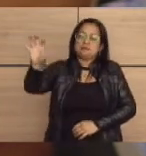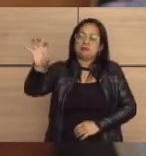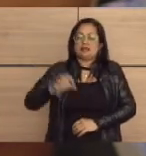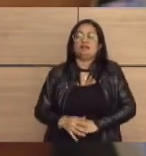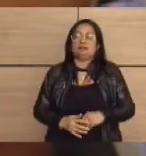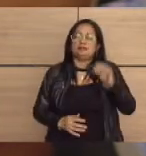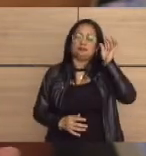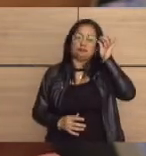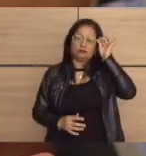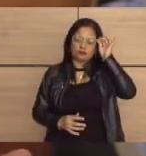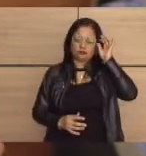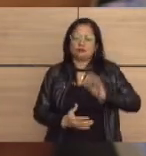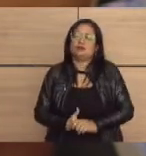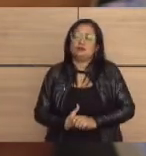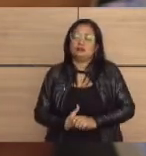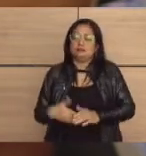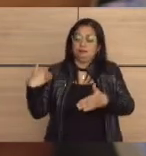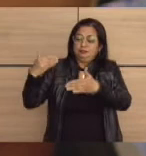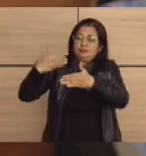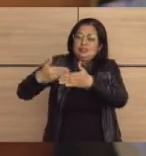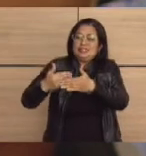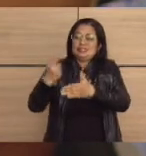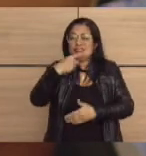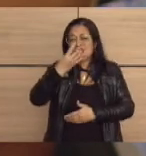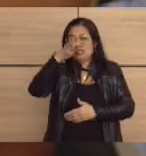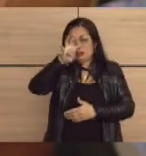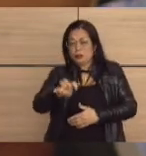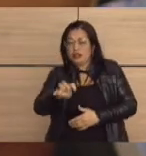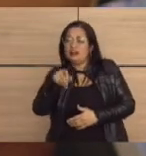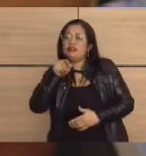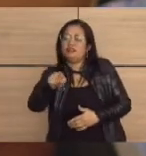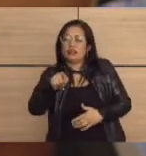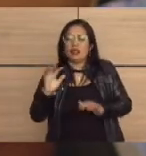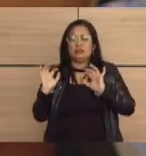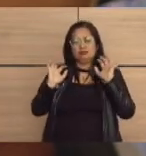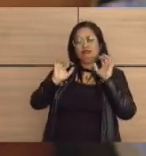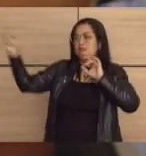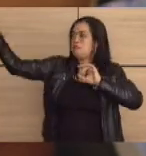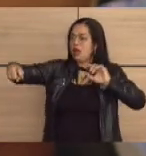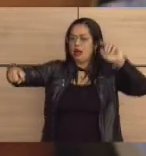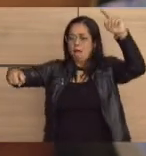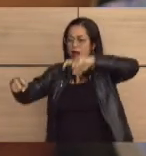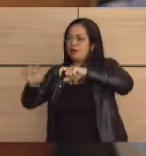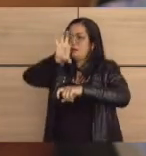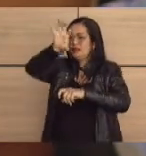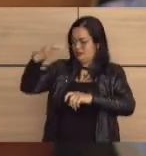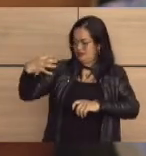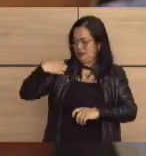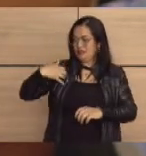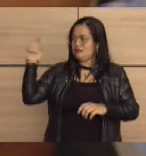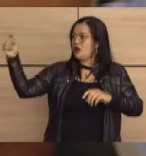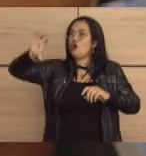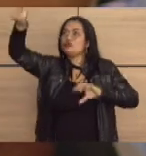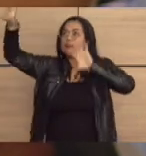a partir del siglo XIX, la Argentina se fue llenando de inmigrantes de todo el mundo. El gobierno